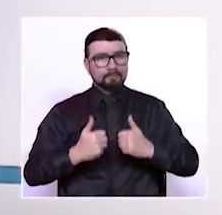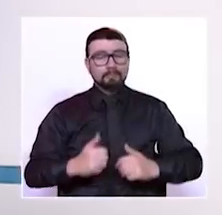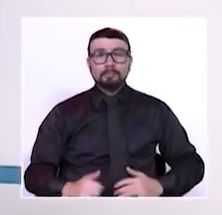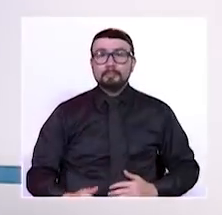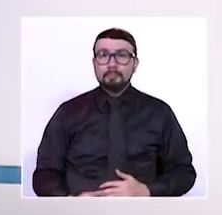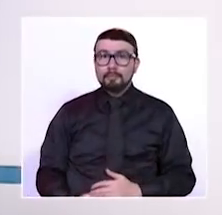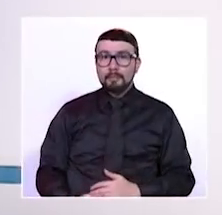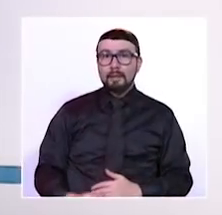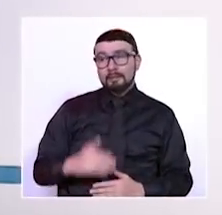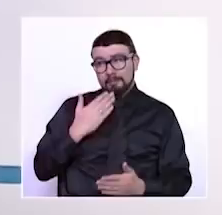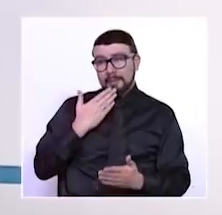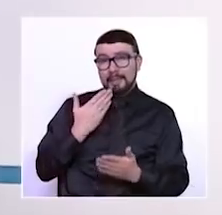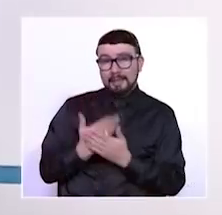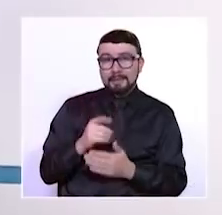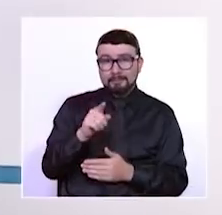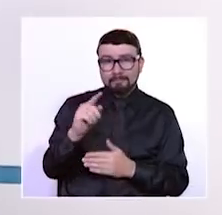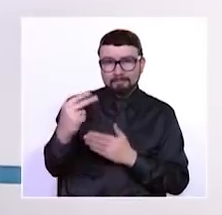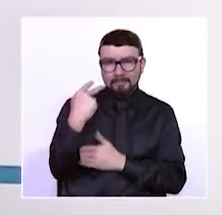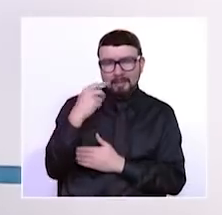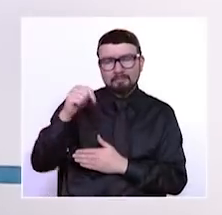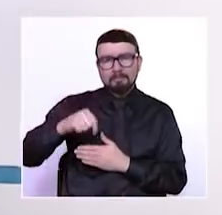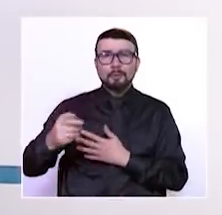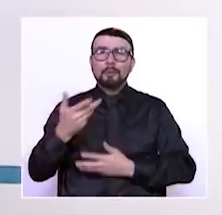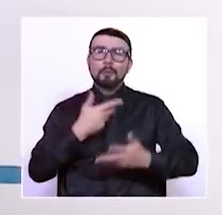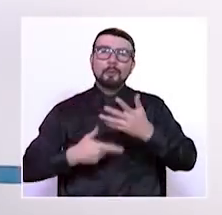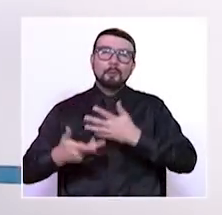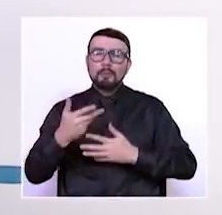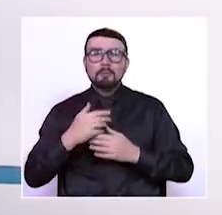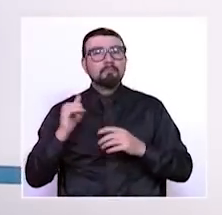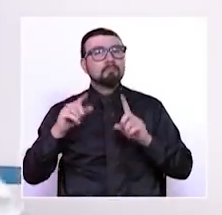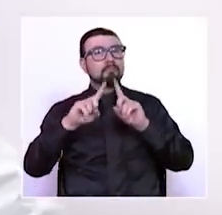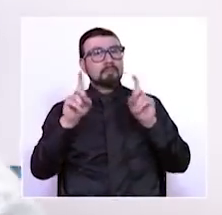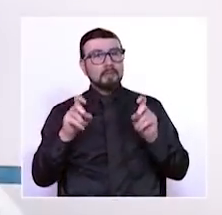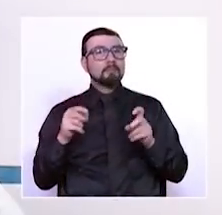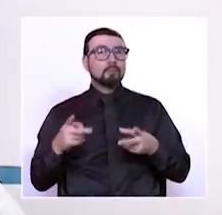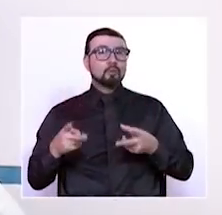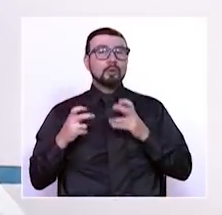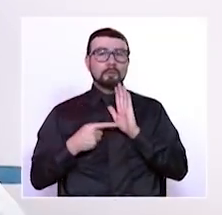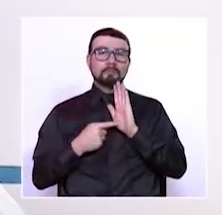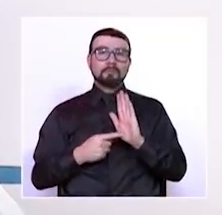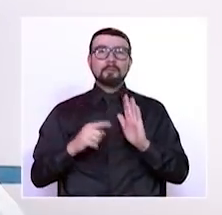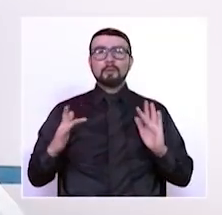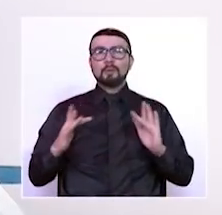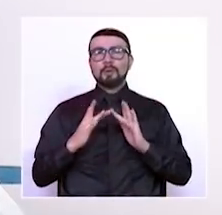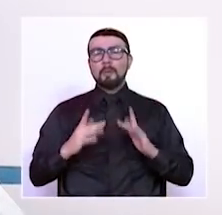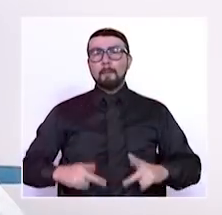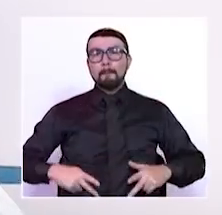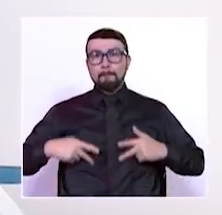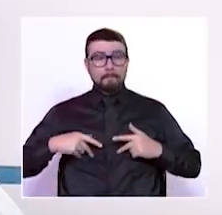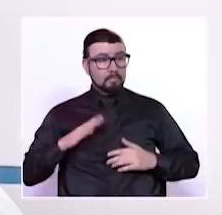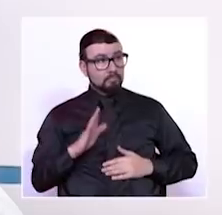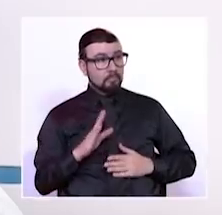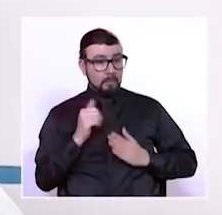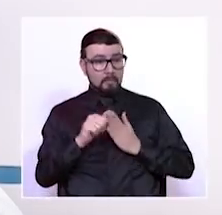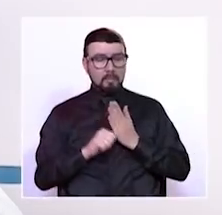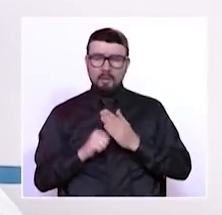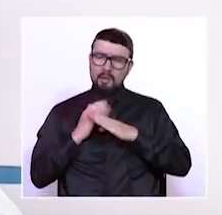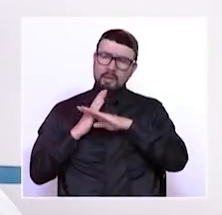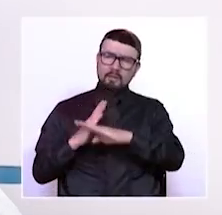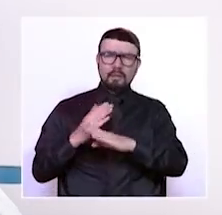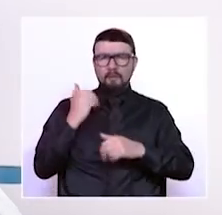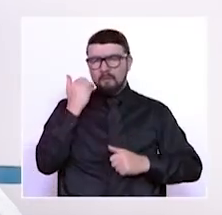Muchas gracias a todos ustedes por estar y compartir con nosotros una nueva edición de Conexión Vital, un programa de prevención y educación en